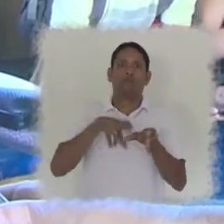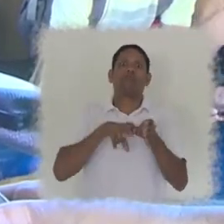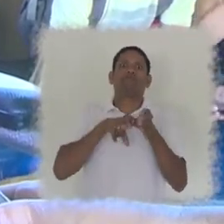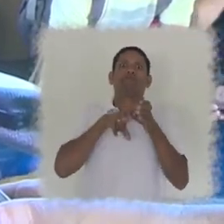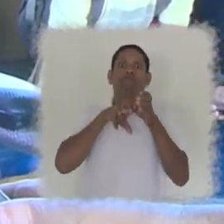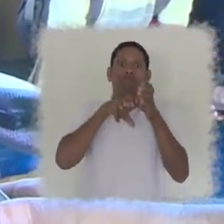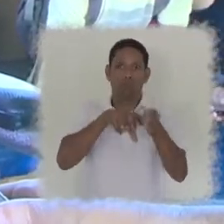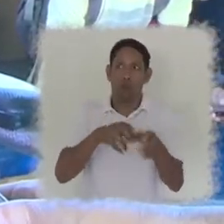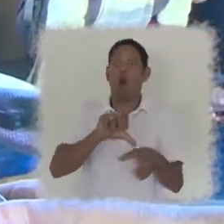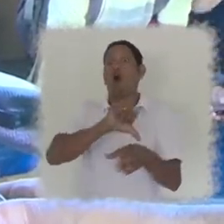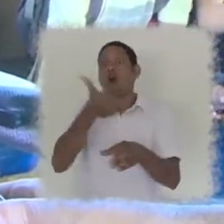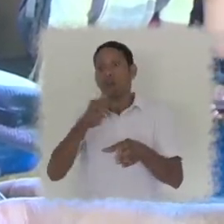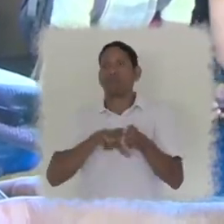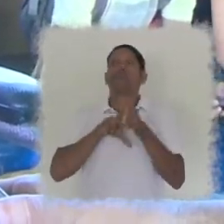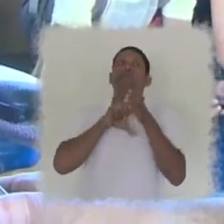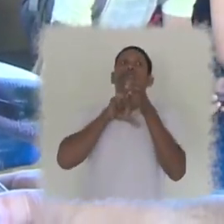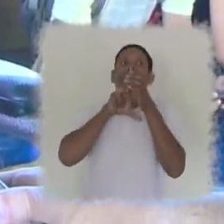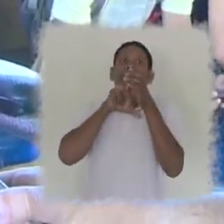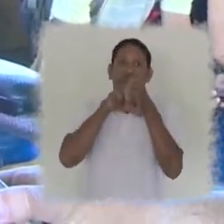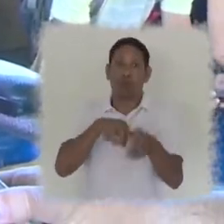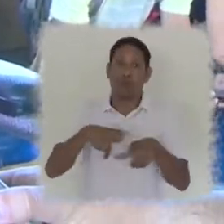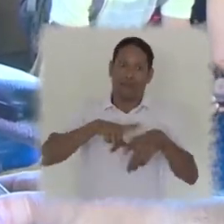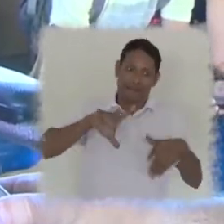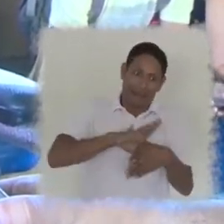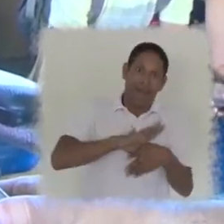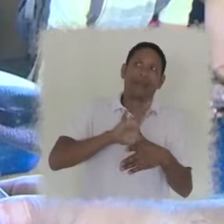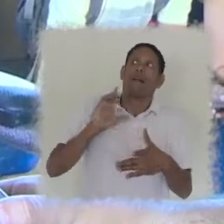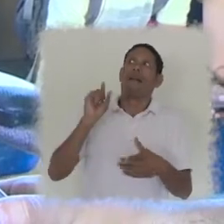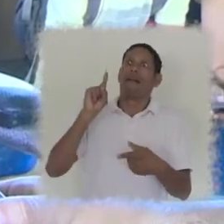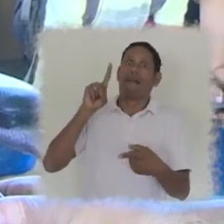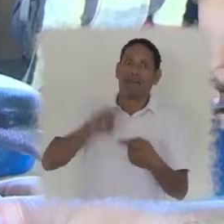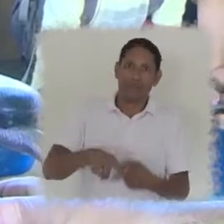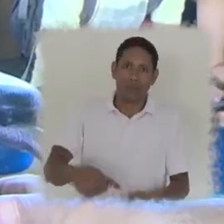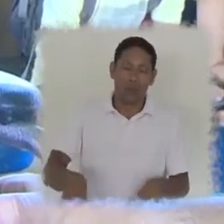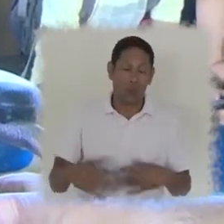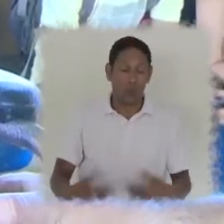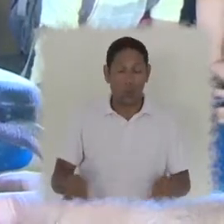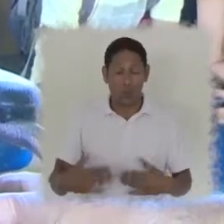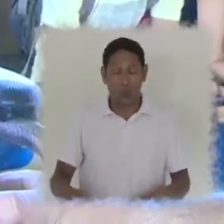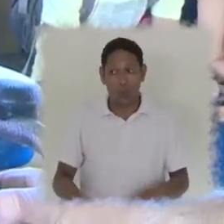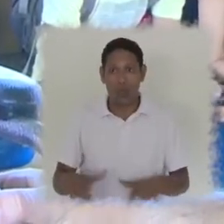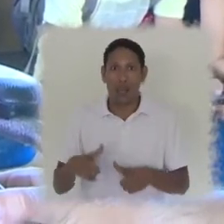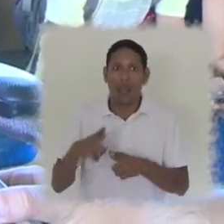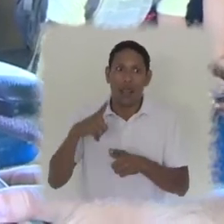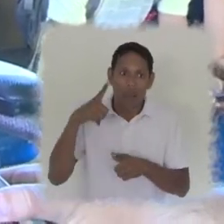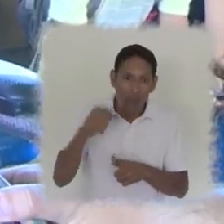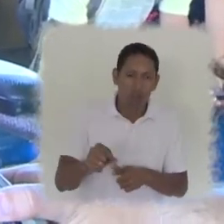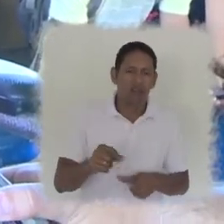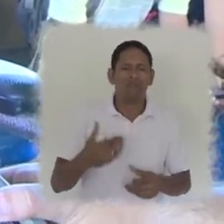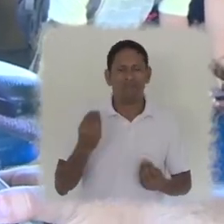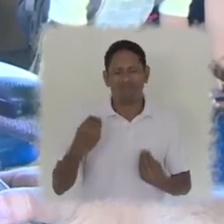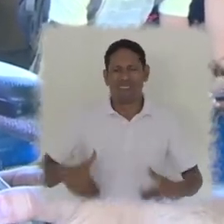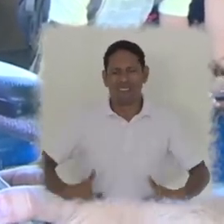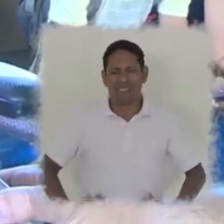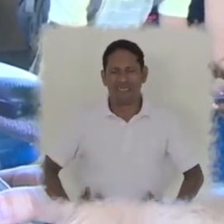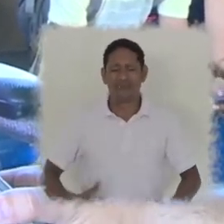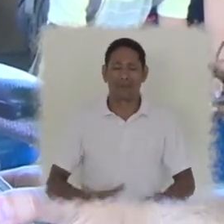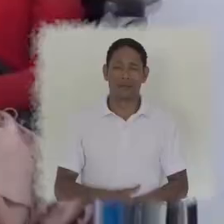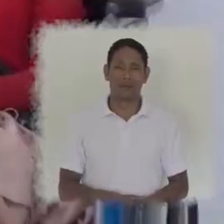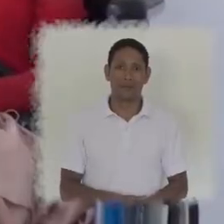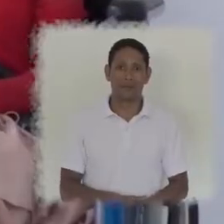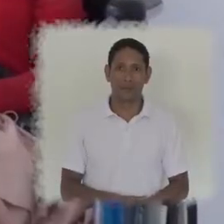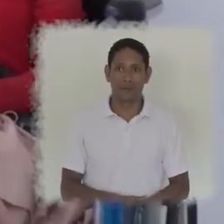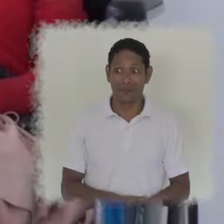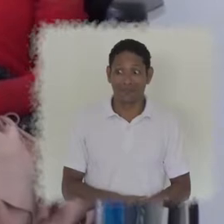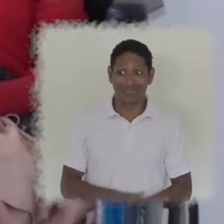Johnson, después bus y después otro bus más. Y después taxi, entonces fue un proceso largo y